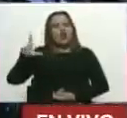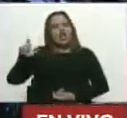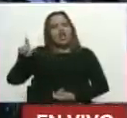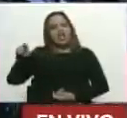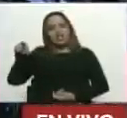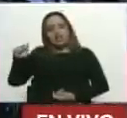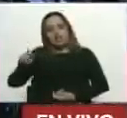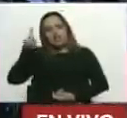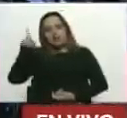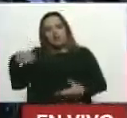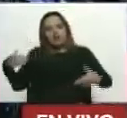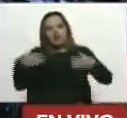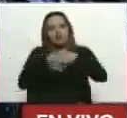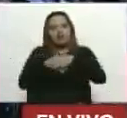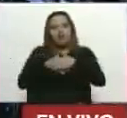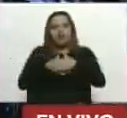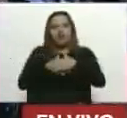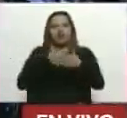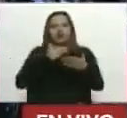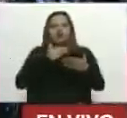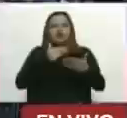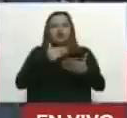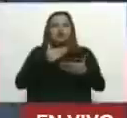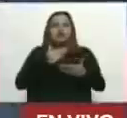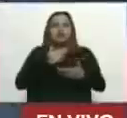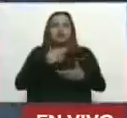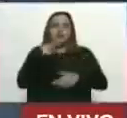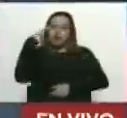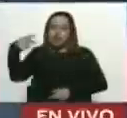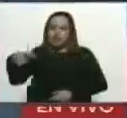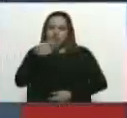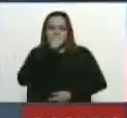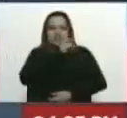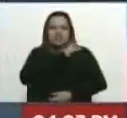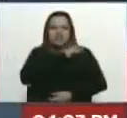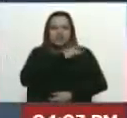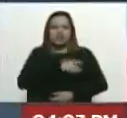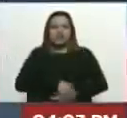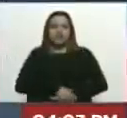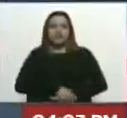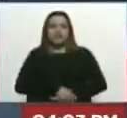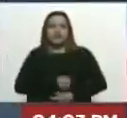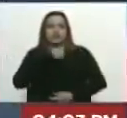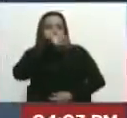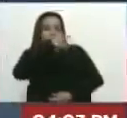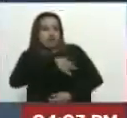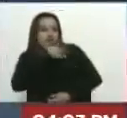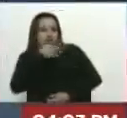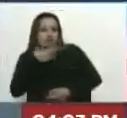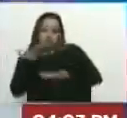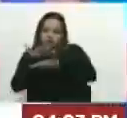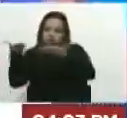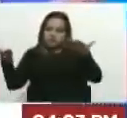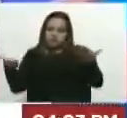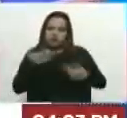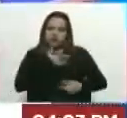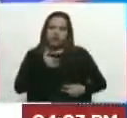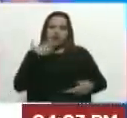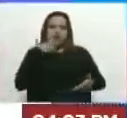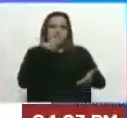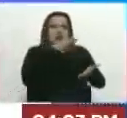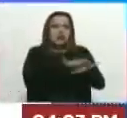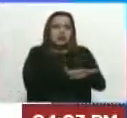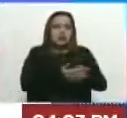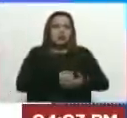escuchamos. Muchas gracias, ministro. Muy buenas tardes a todos y a todas. Quiero partir agradeciendo al Simón Bolívar por